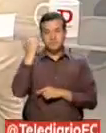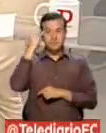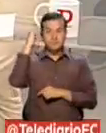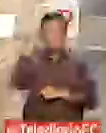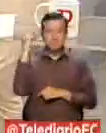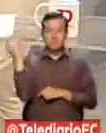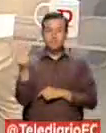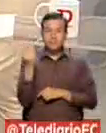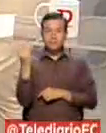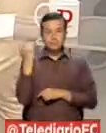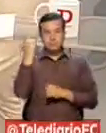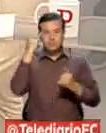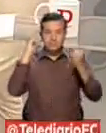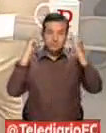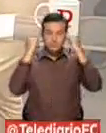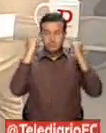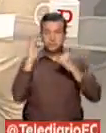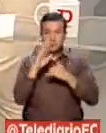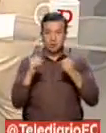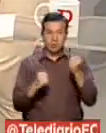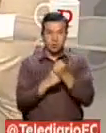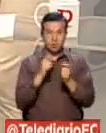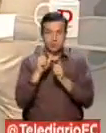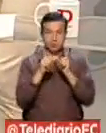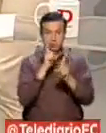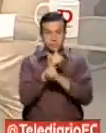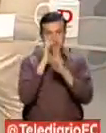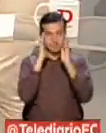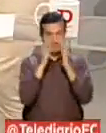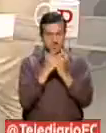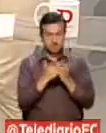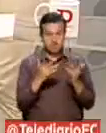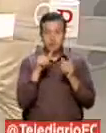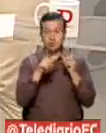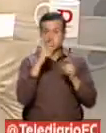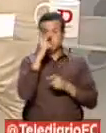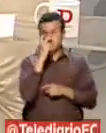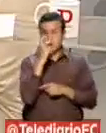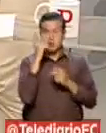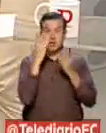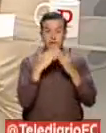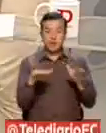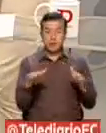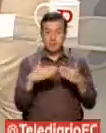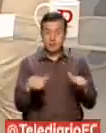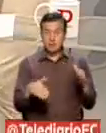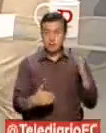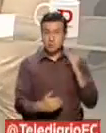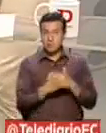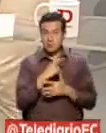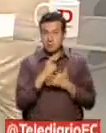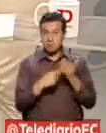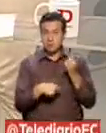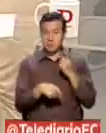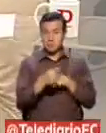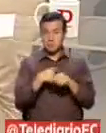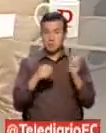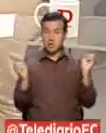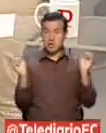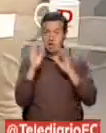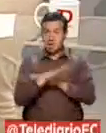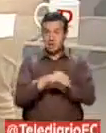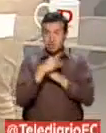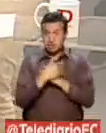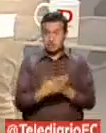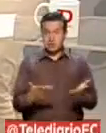invento de jóvenes innovadores para apoyar a personas con discapacidad visual y que por esta Navidad trae novedades, será distribuido de forma gratuita.